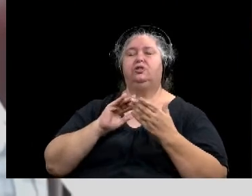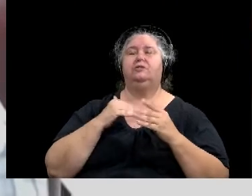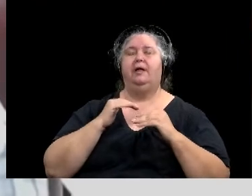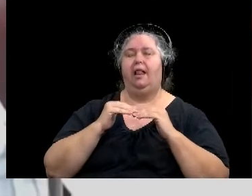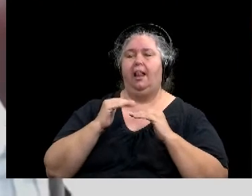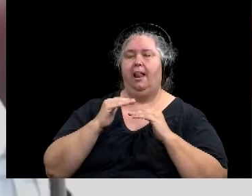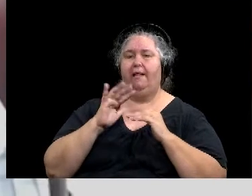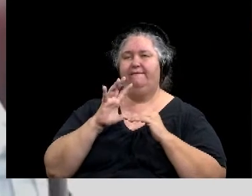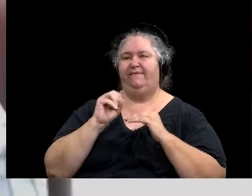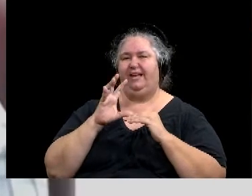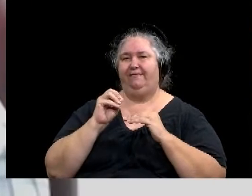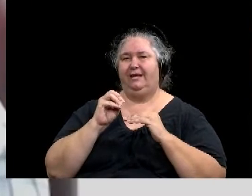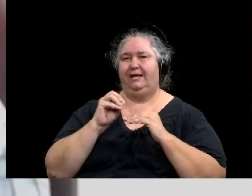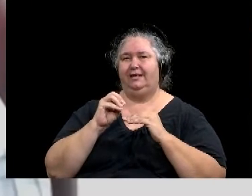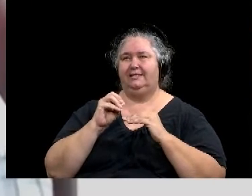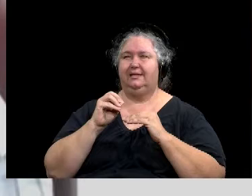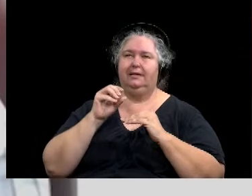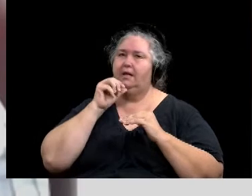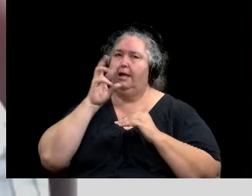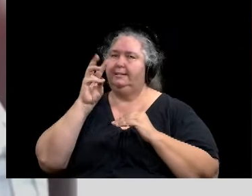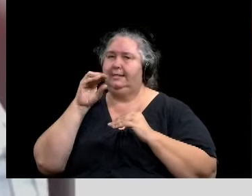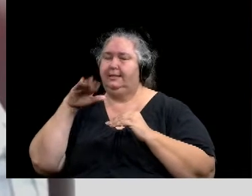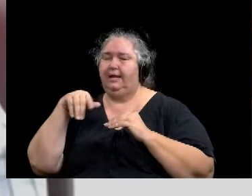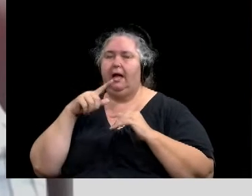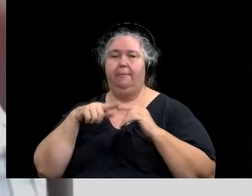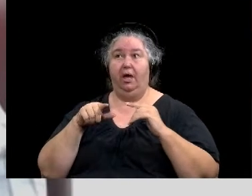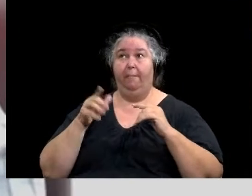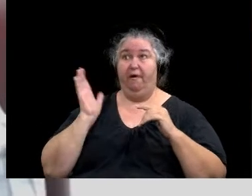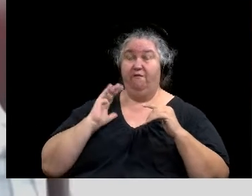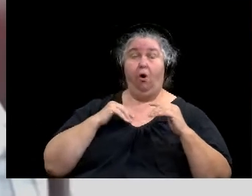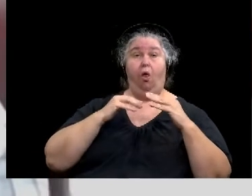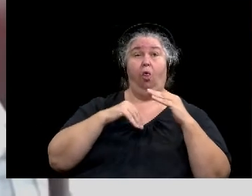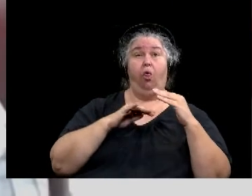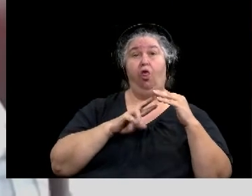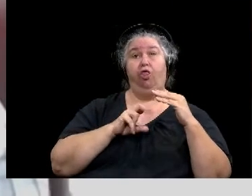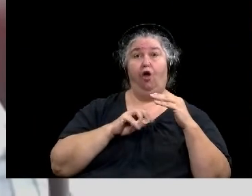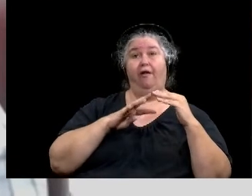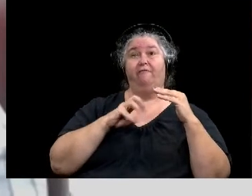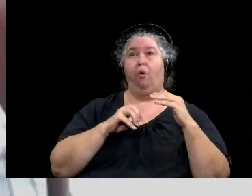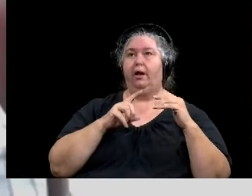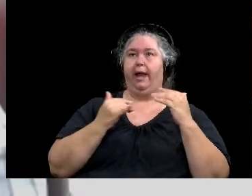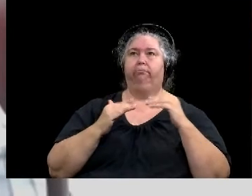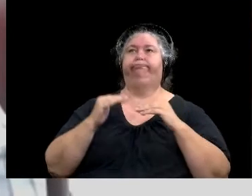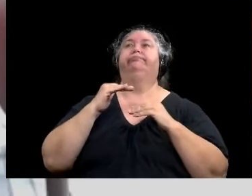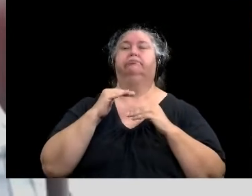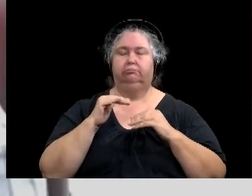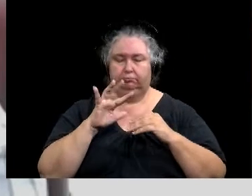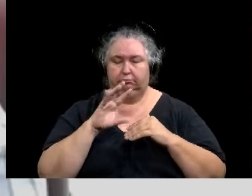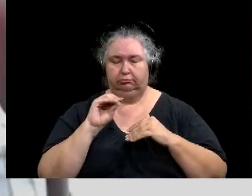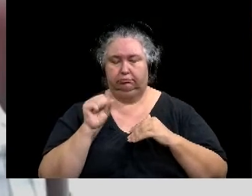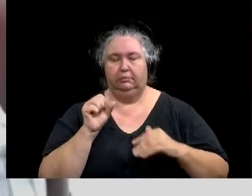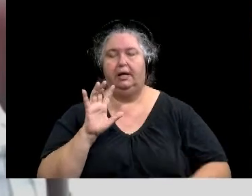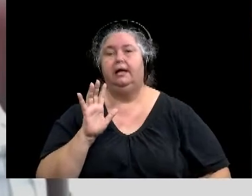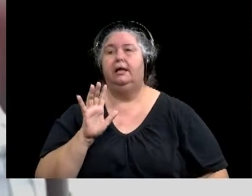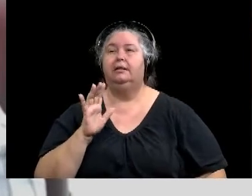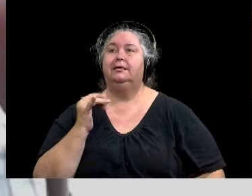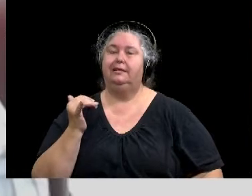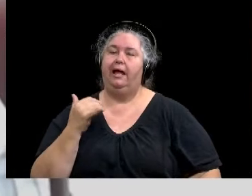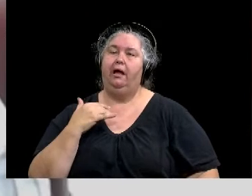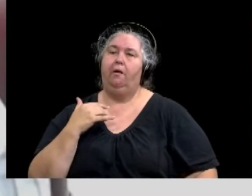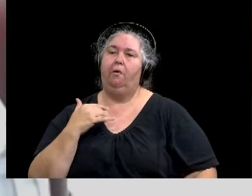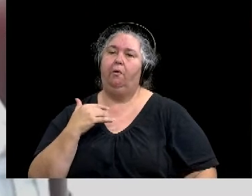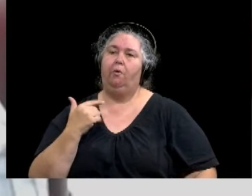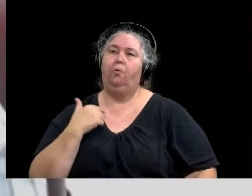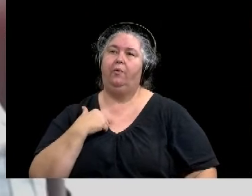de 40 a 30 en las semanas anteriores ahora son más entonces estamos trabajando y